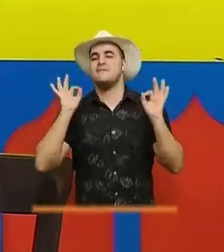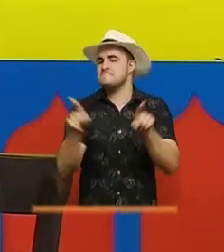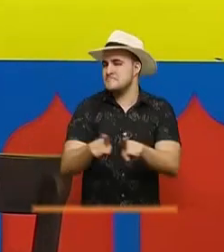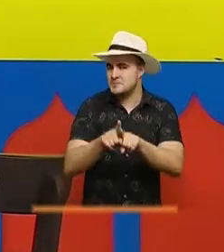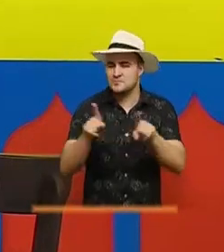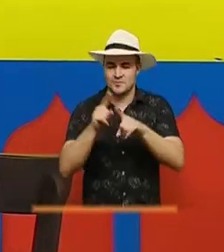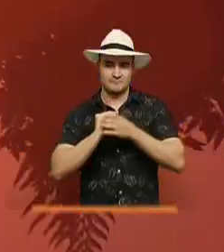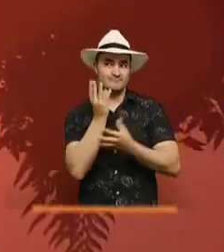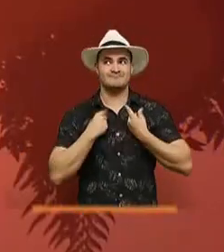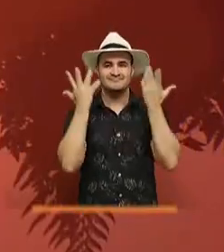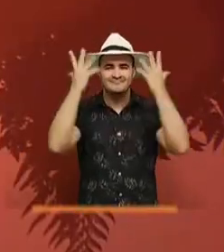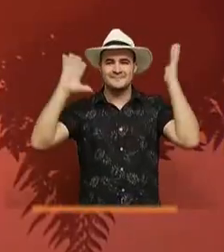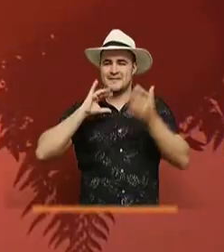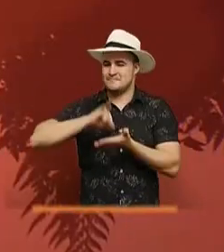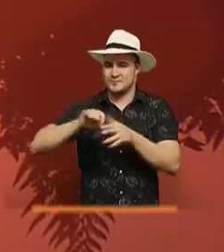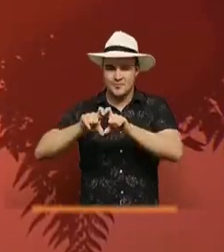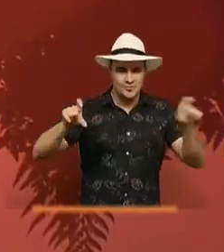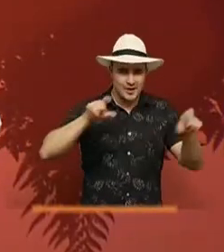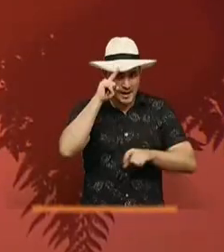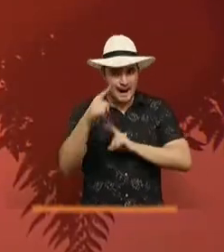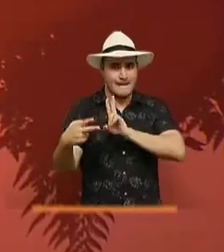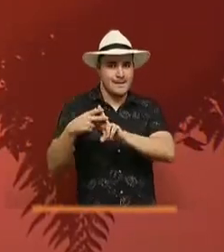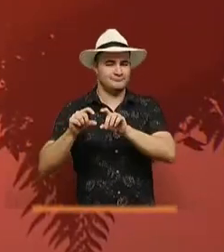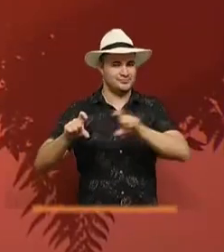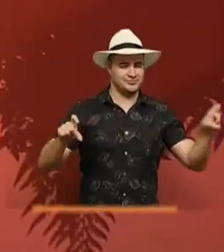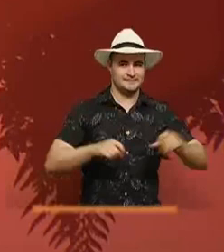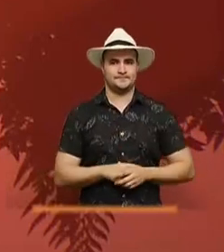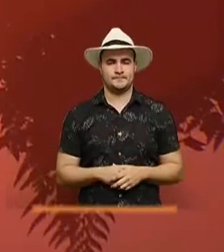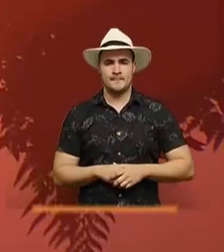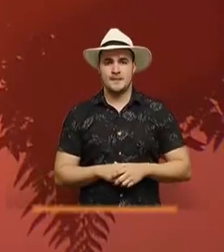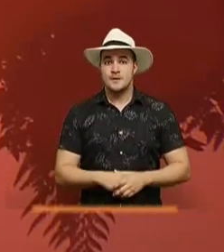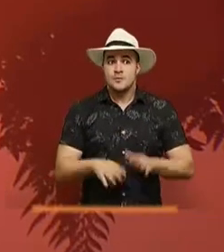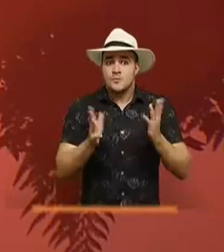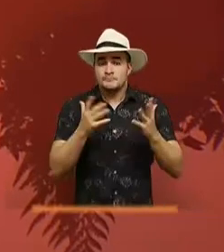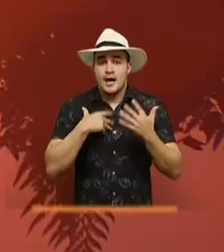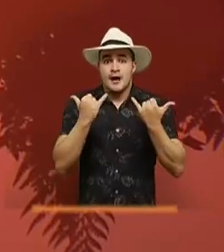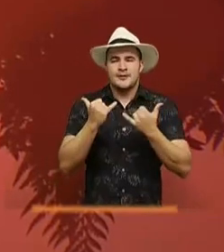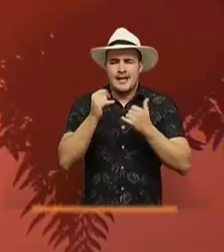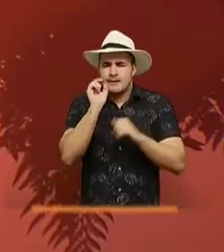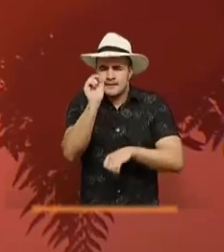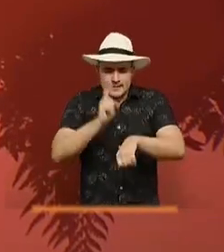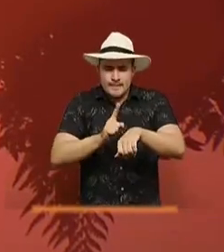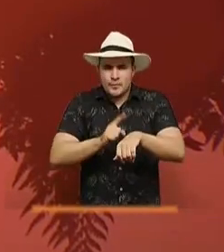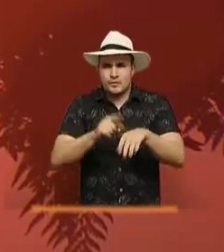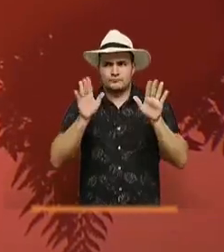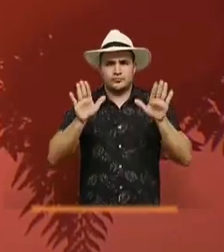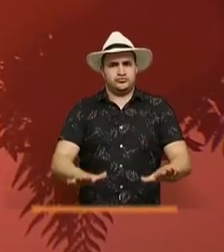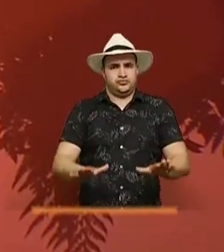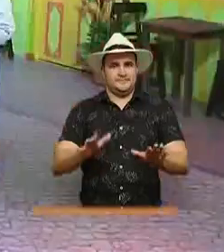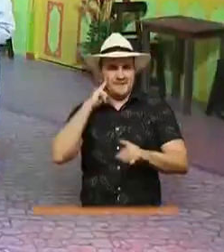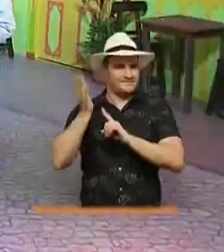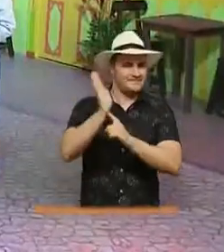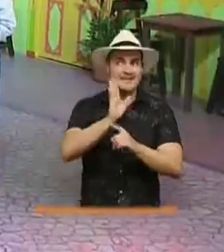Twitter. Claro que sí, entonces vamos a hacer una corta pausita y ya regresamos con esos 3 clasificados.